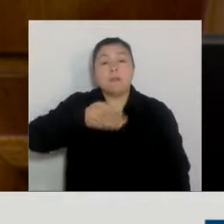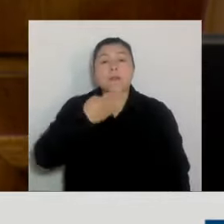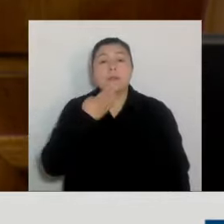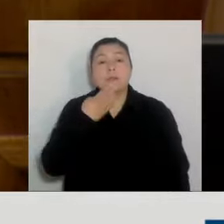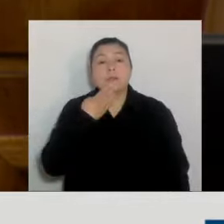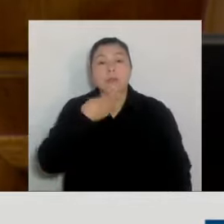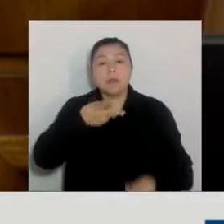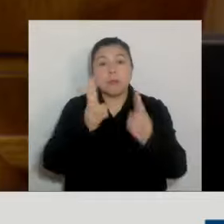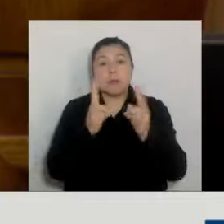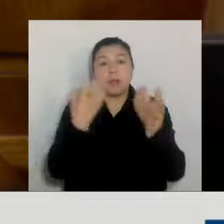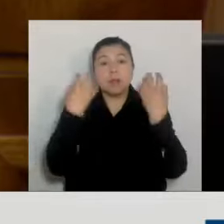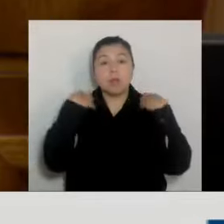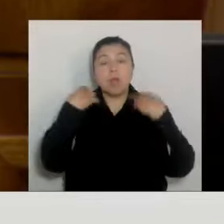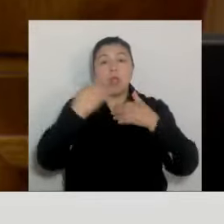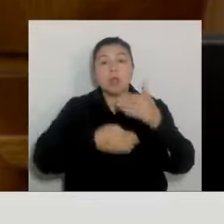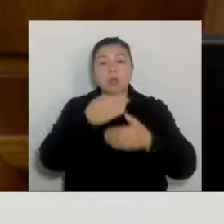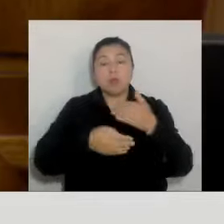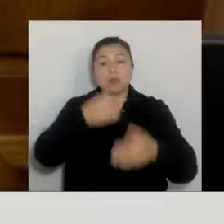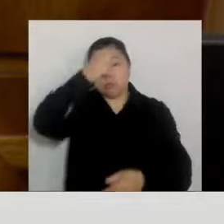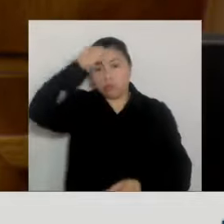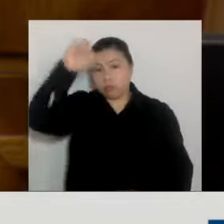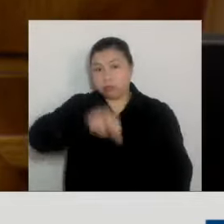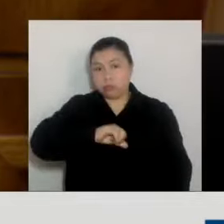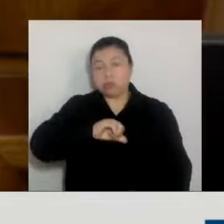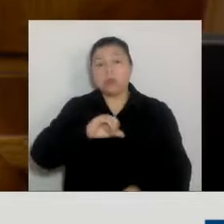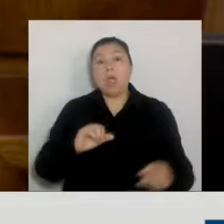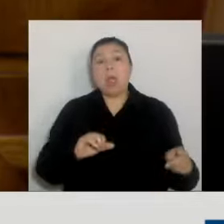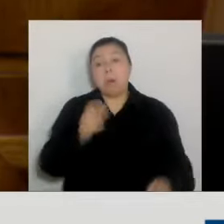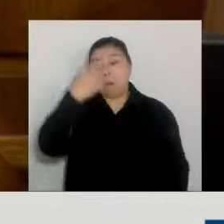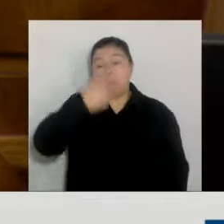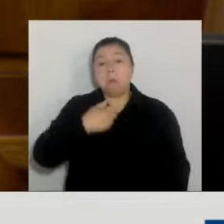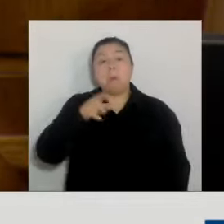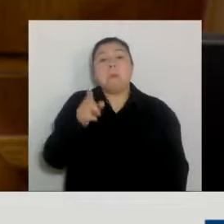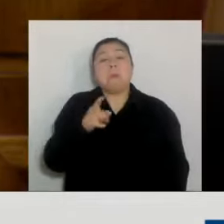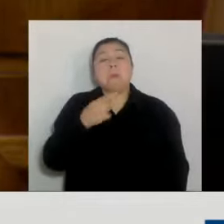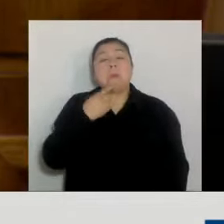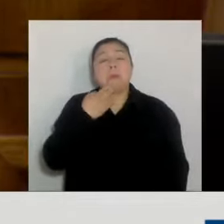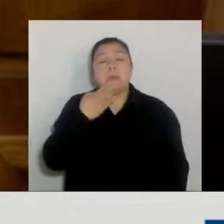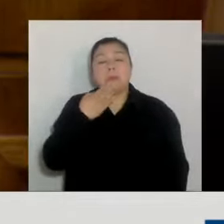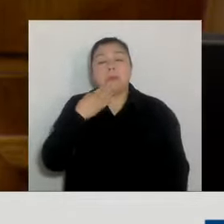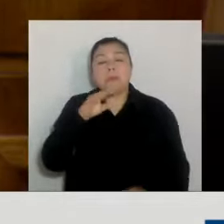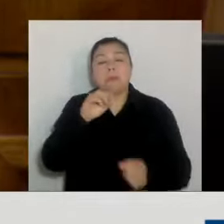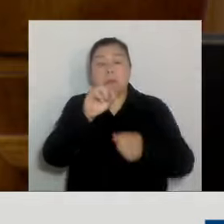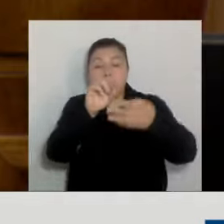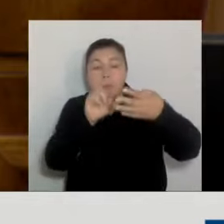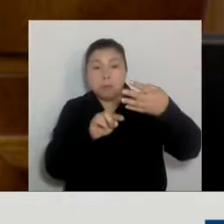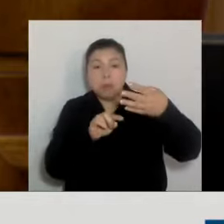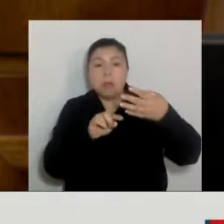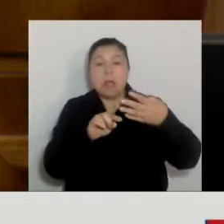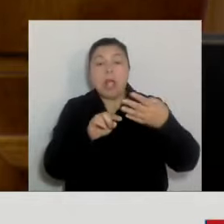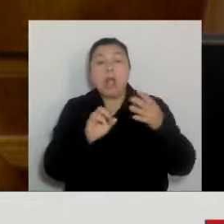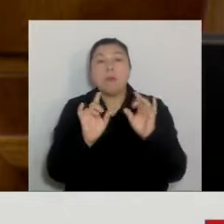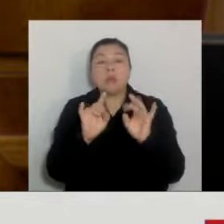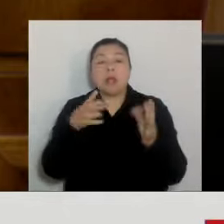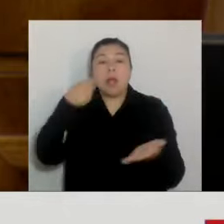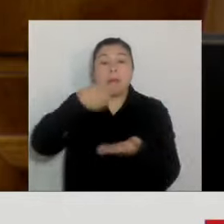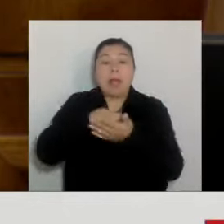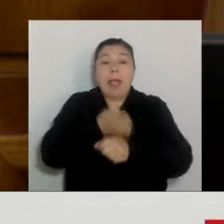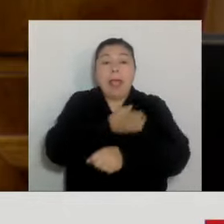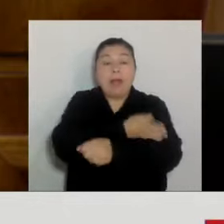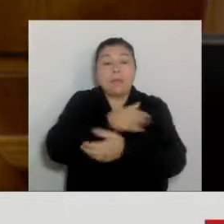hacerse cargo de los procesos sancionatorios en primera persona también establece alternativas ante el caso del pago anticipado de las multas